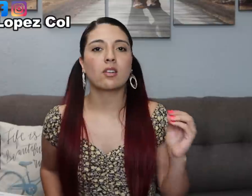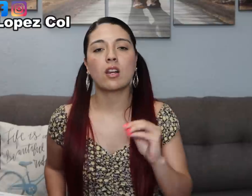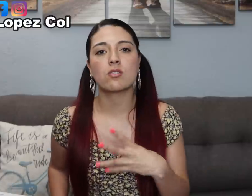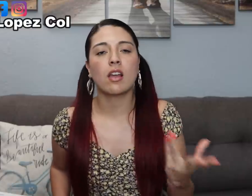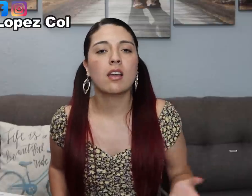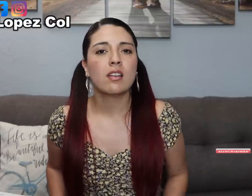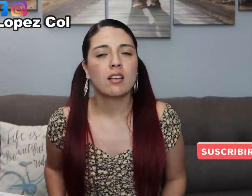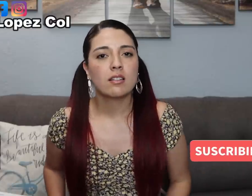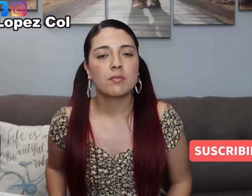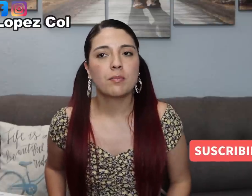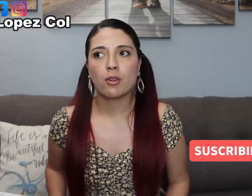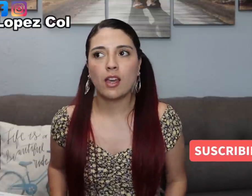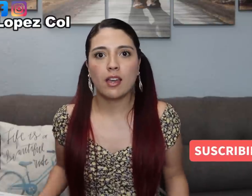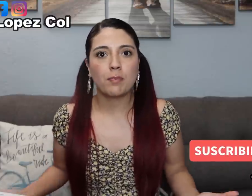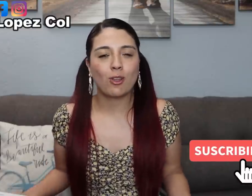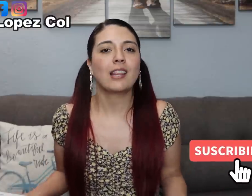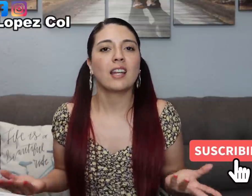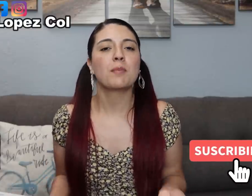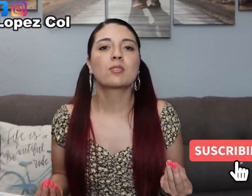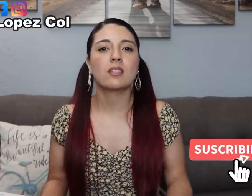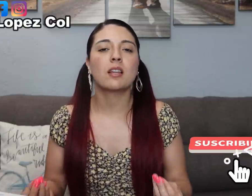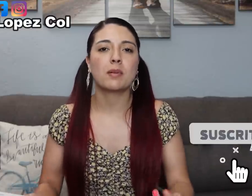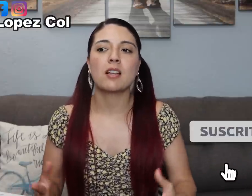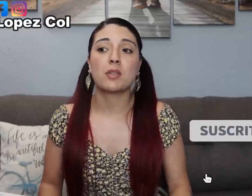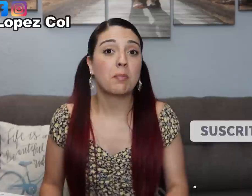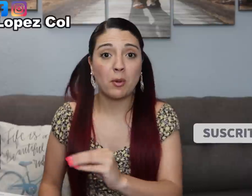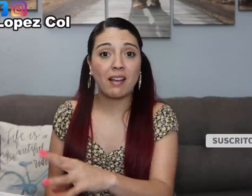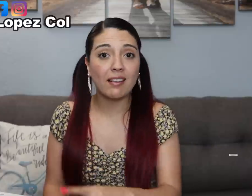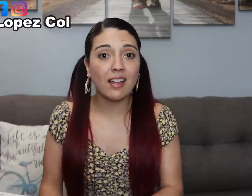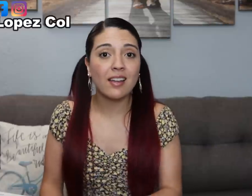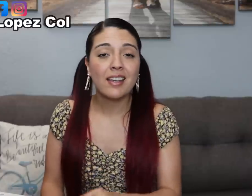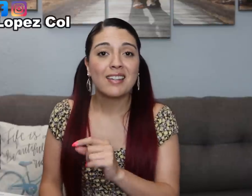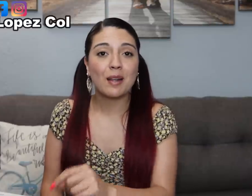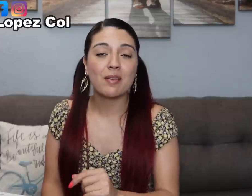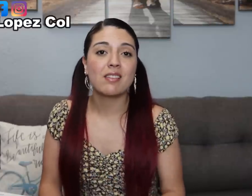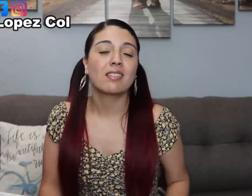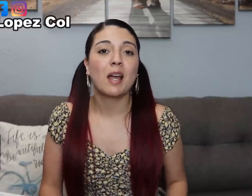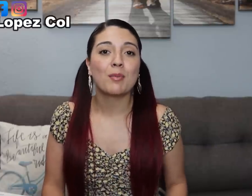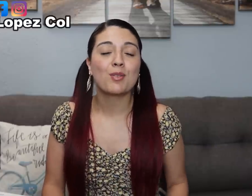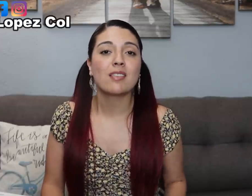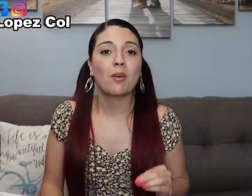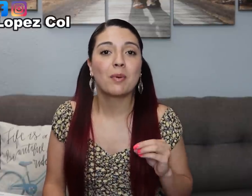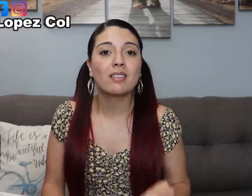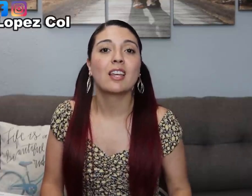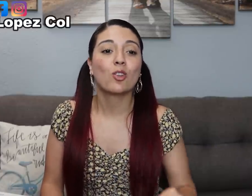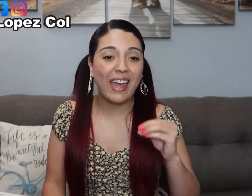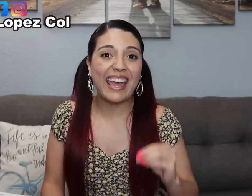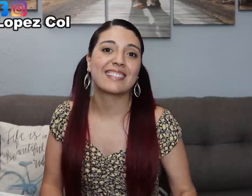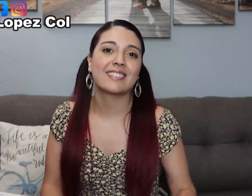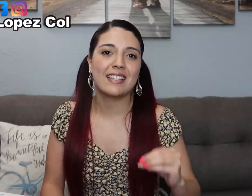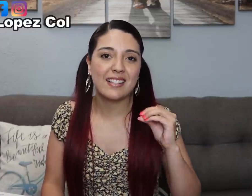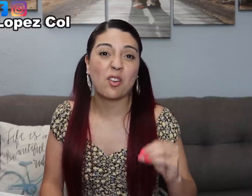del centro, que los de... ¿Por qué tenemos que seguir pensando así? Pero me encanta que el presidente AMLO se está